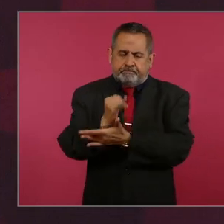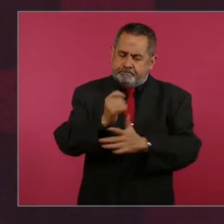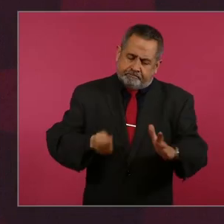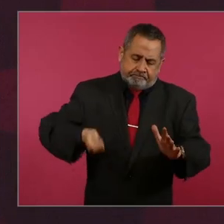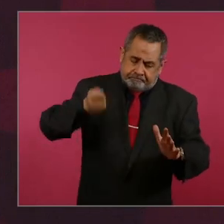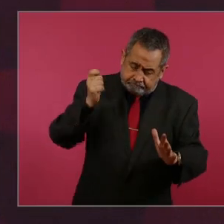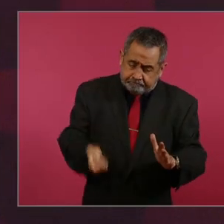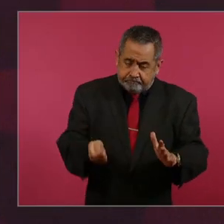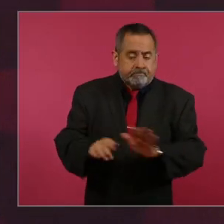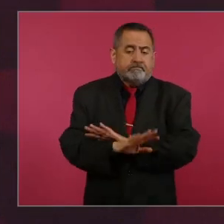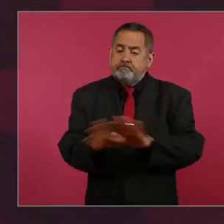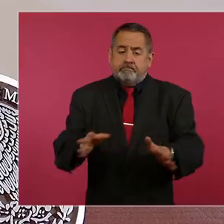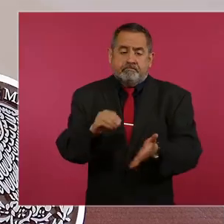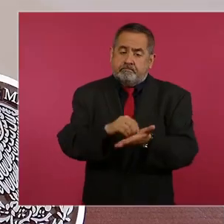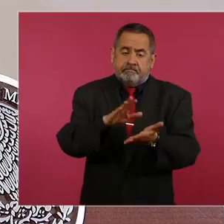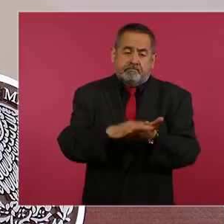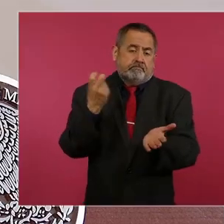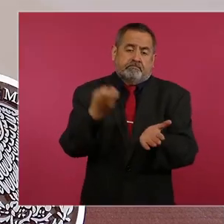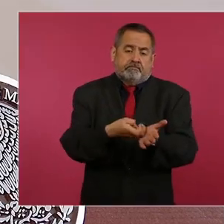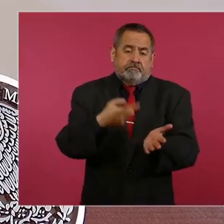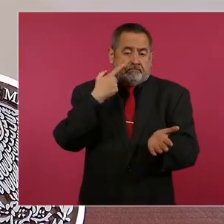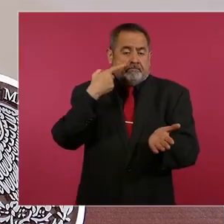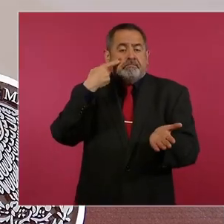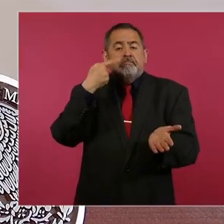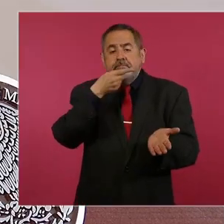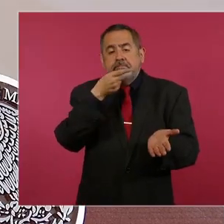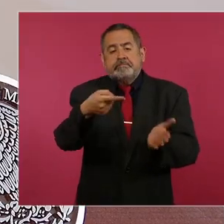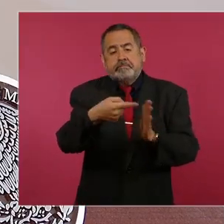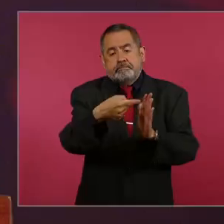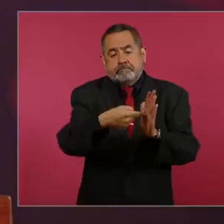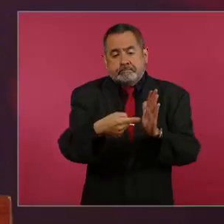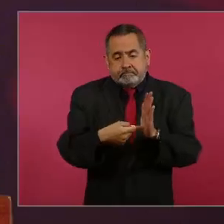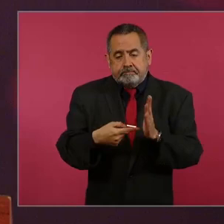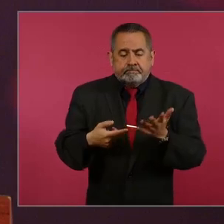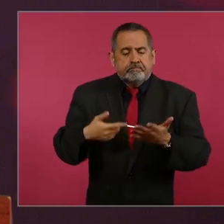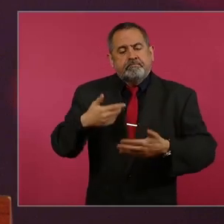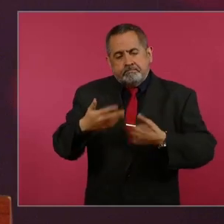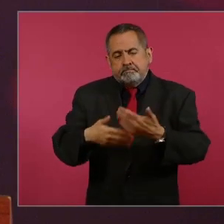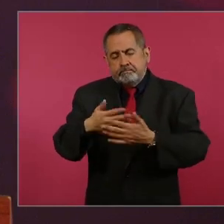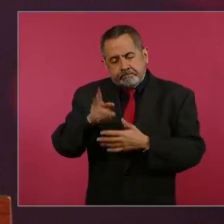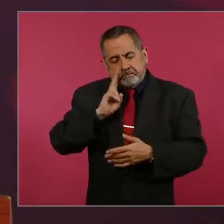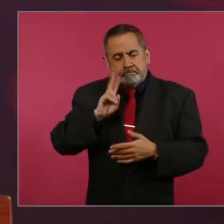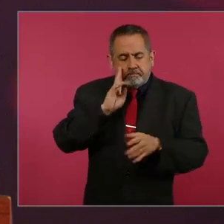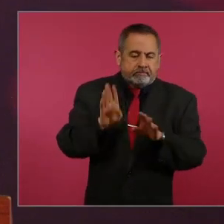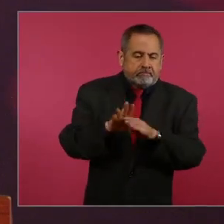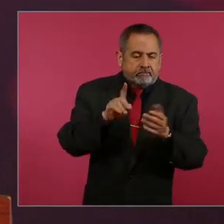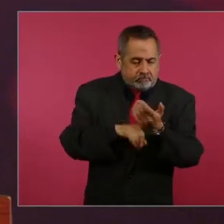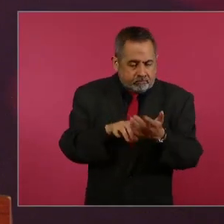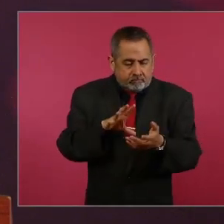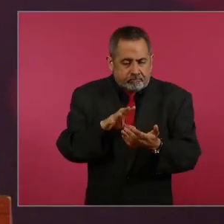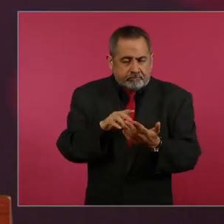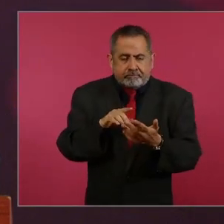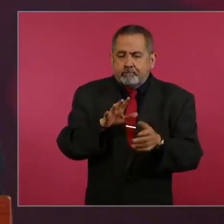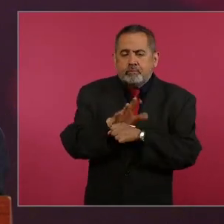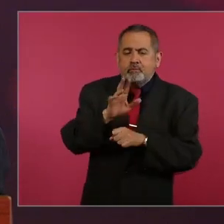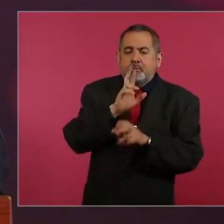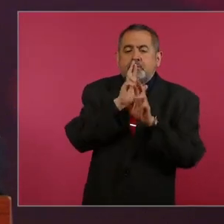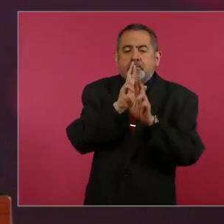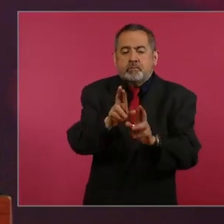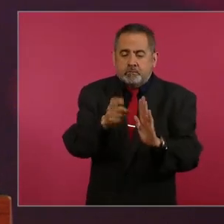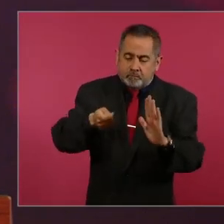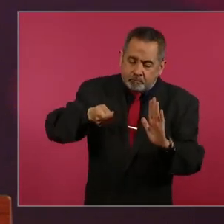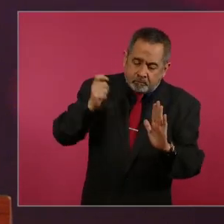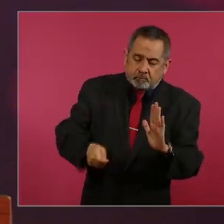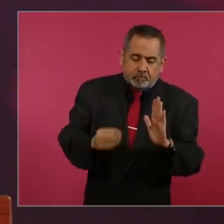definitivo y dependiendo de estas ya se verificará el contenido de esas resoluciones y las